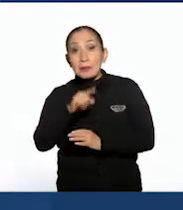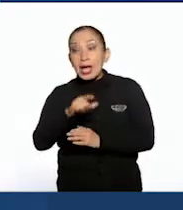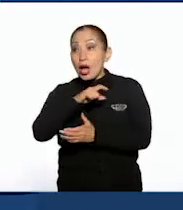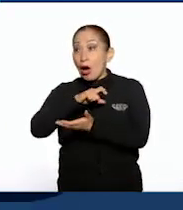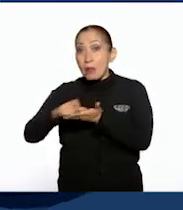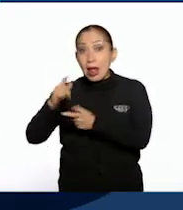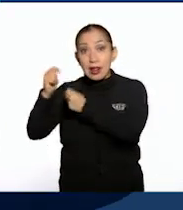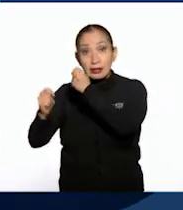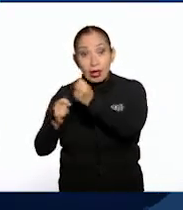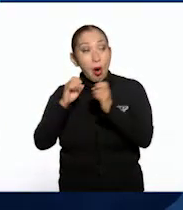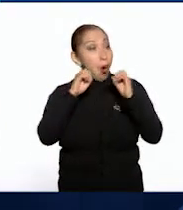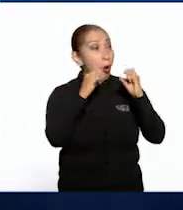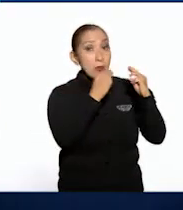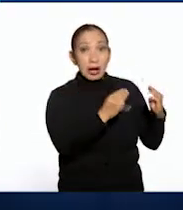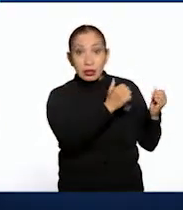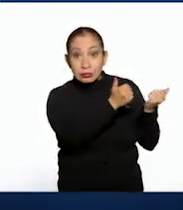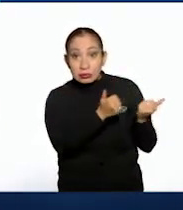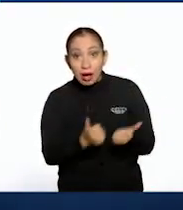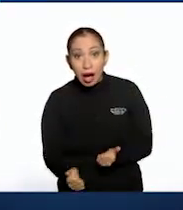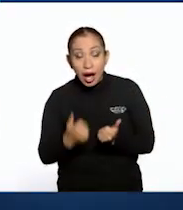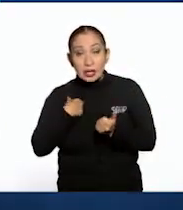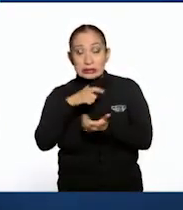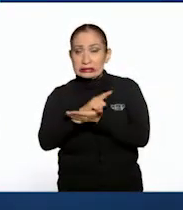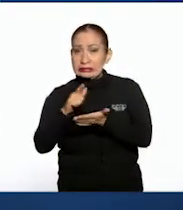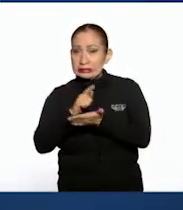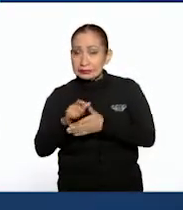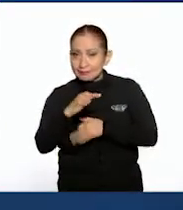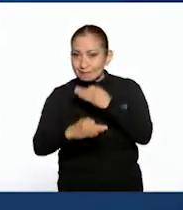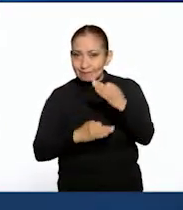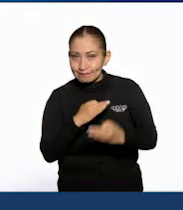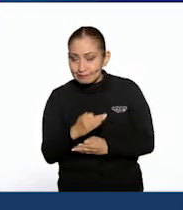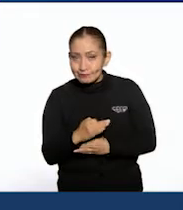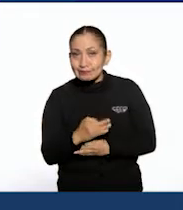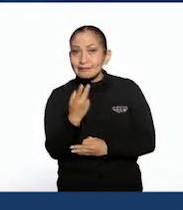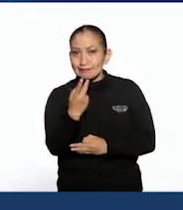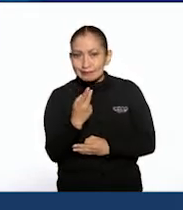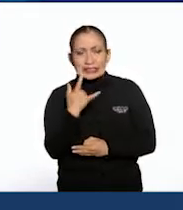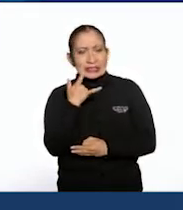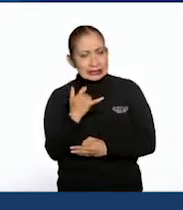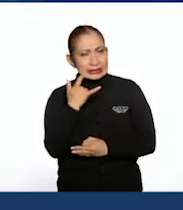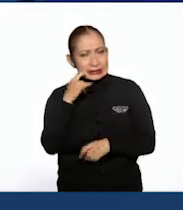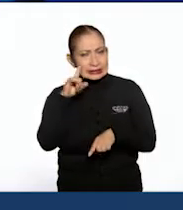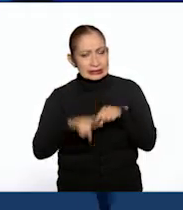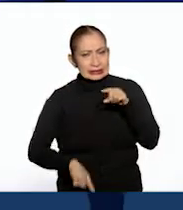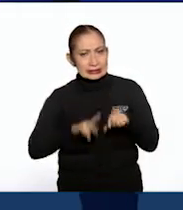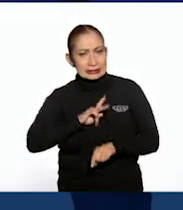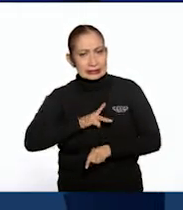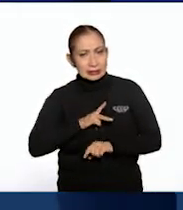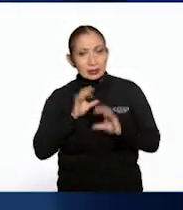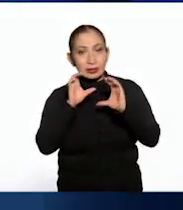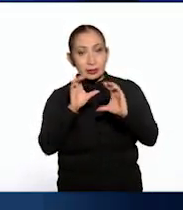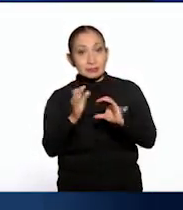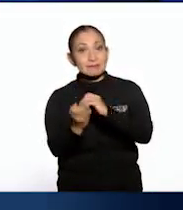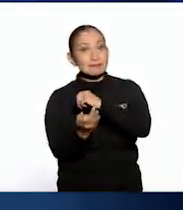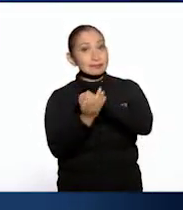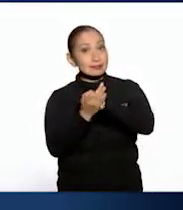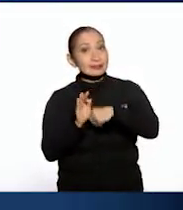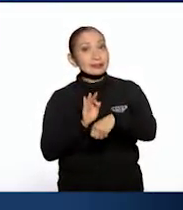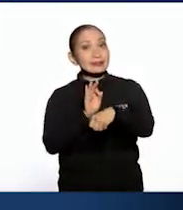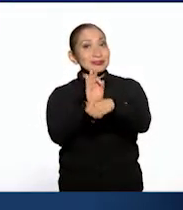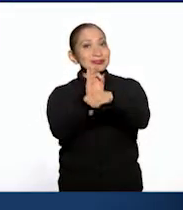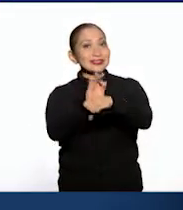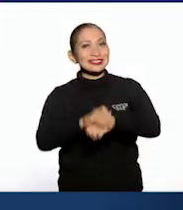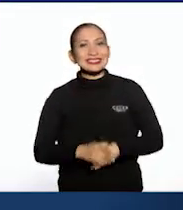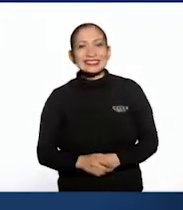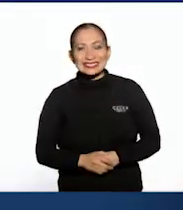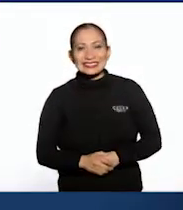las cosas que compres en la tienda o en el supermercado. Sigamos luchando juntos contra este virus, cuidándonos los